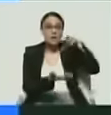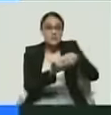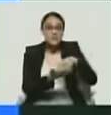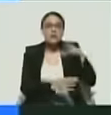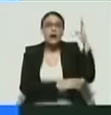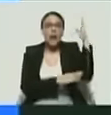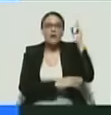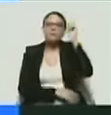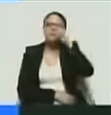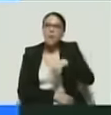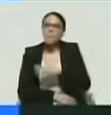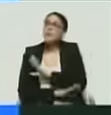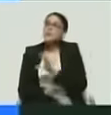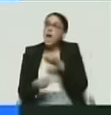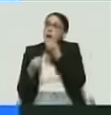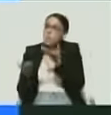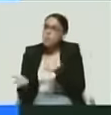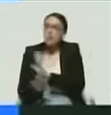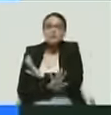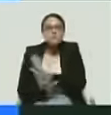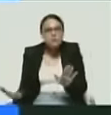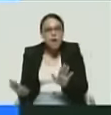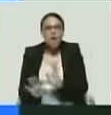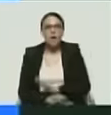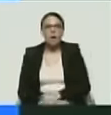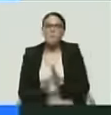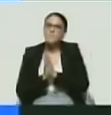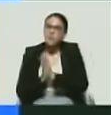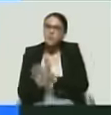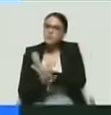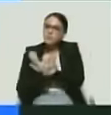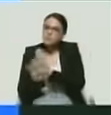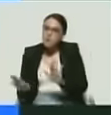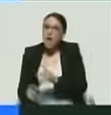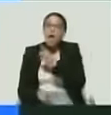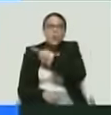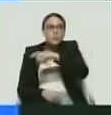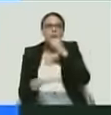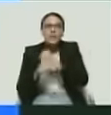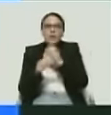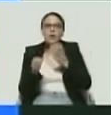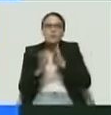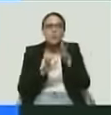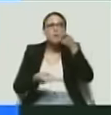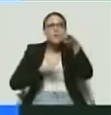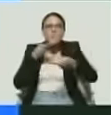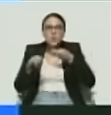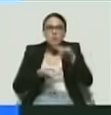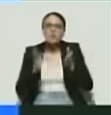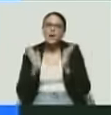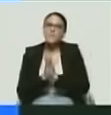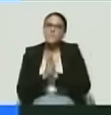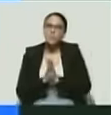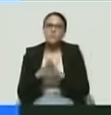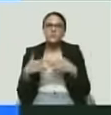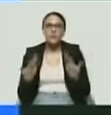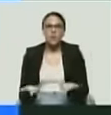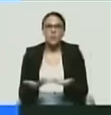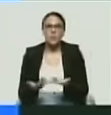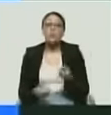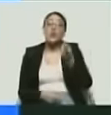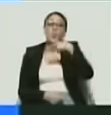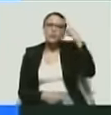bueno. ¿Hasta cuándo? Hagan campaña electoral, si es que quieren y